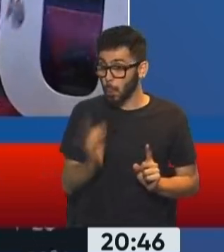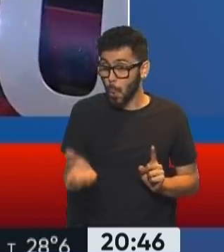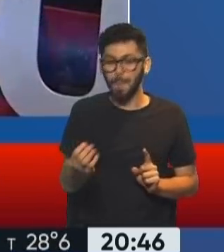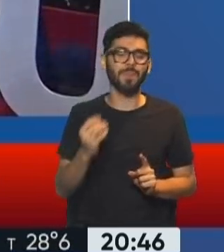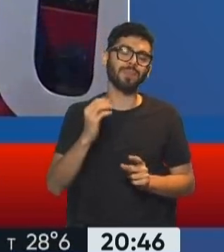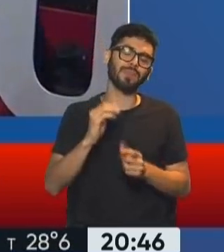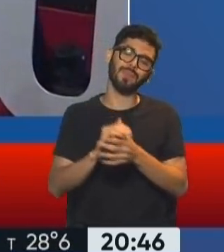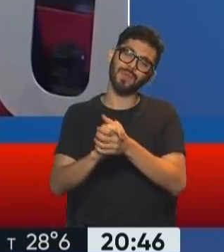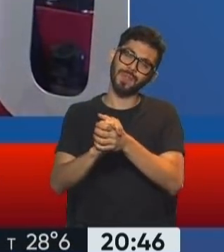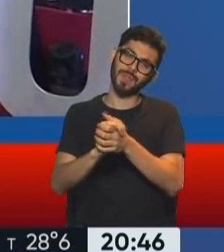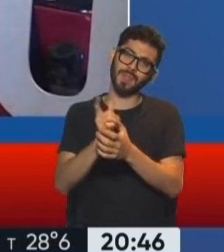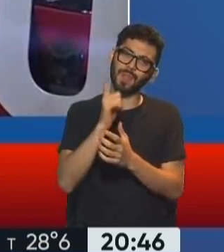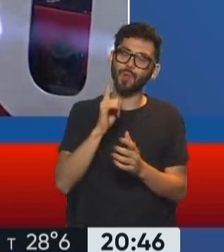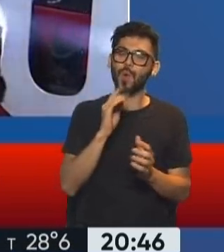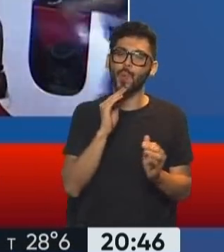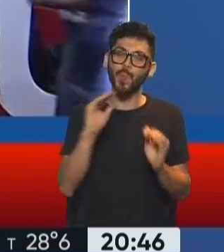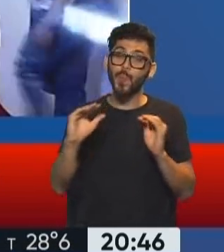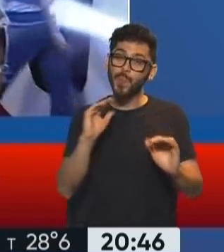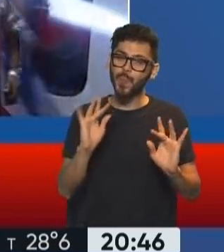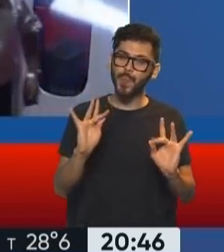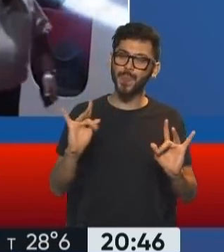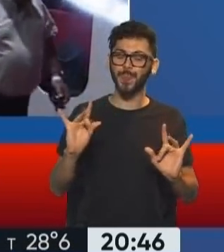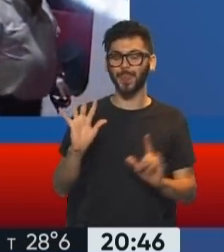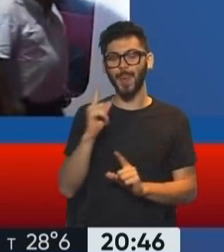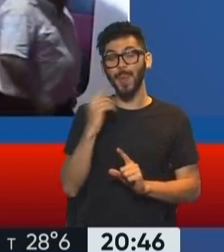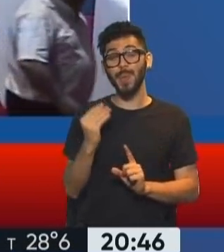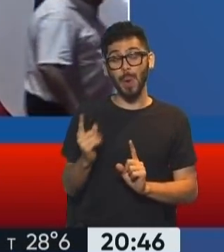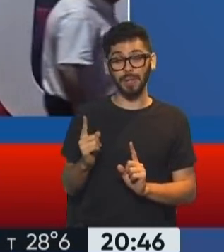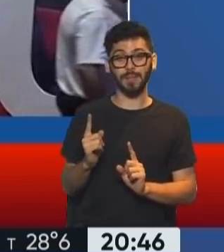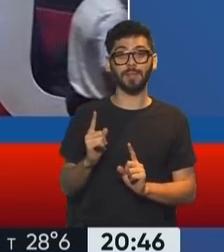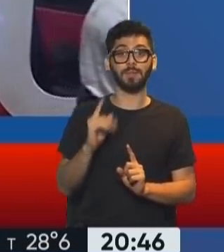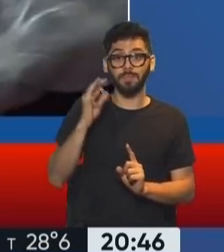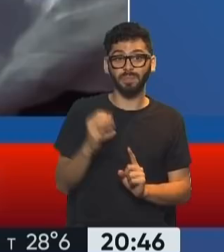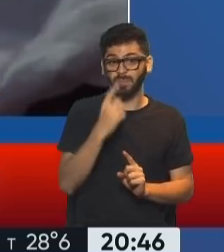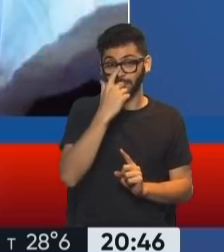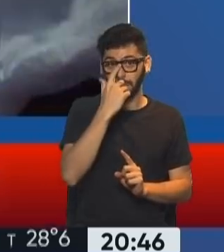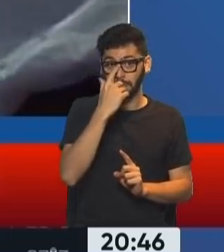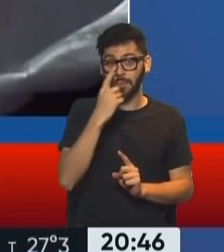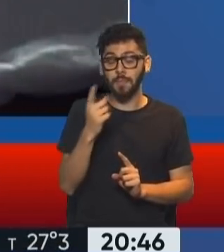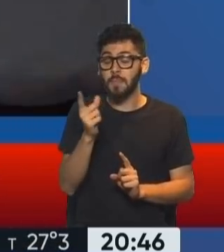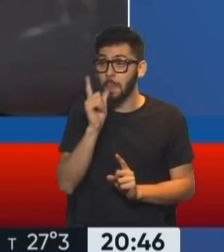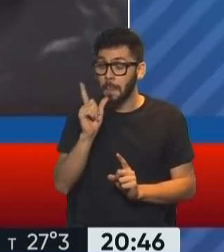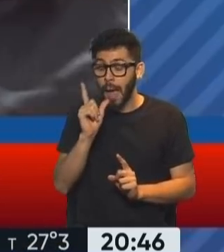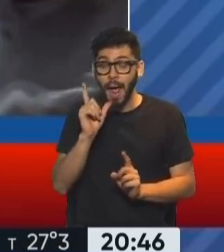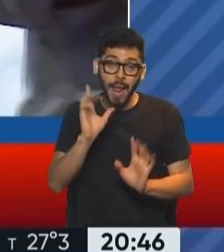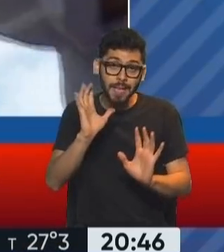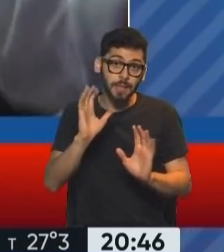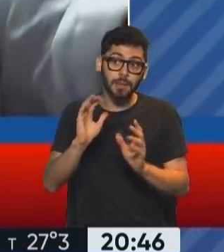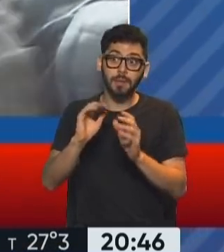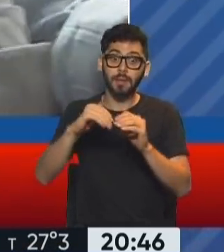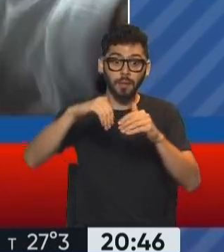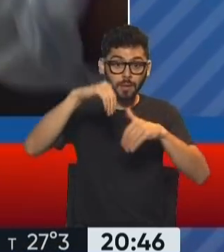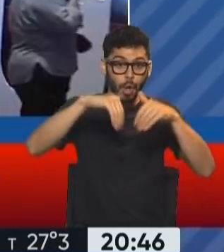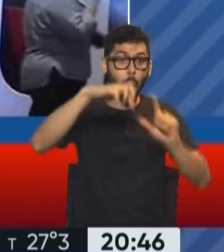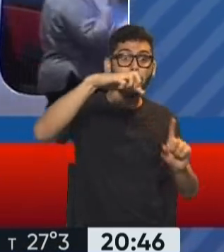se trata de mandar metamensajes. Indudablemente adquirieron un volumen, creo que sacaron más votos los radicales